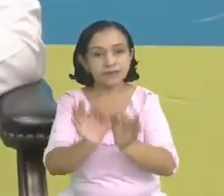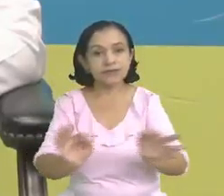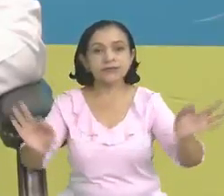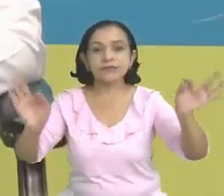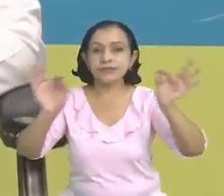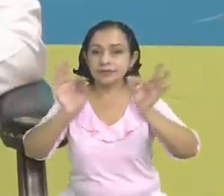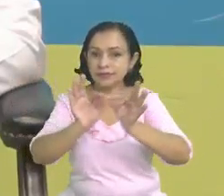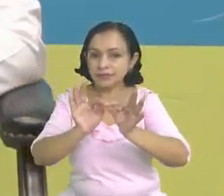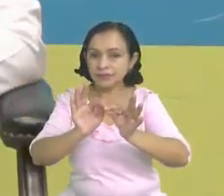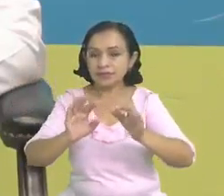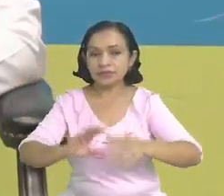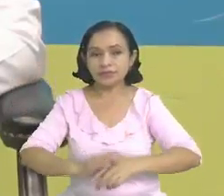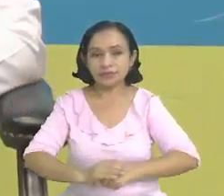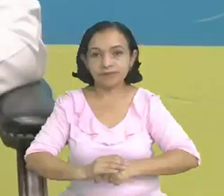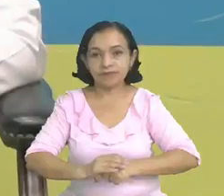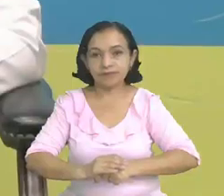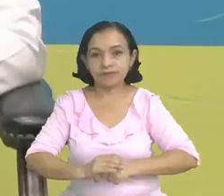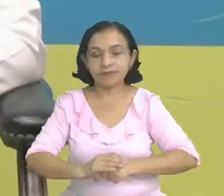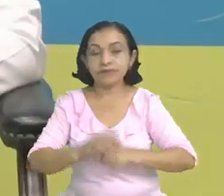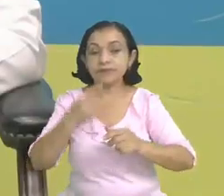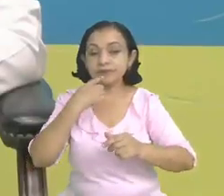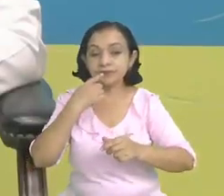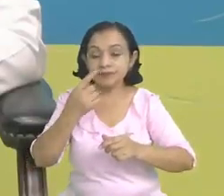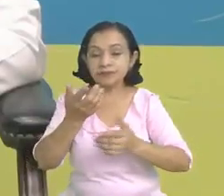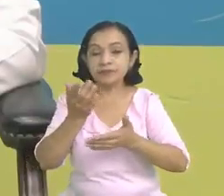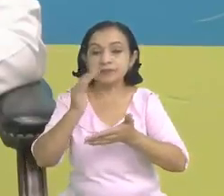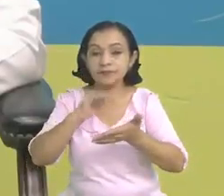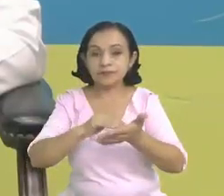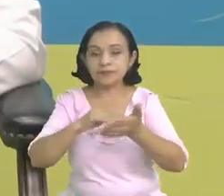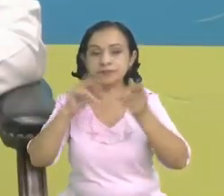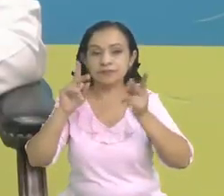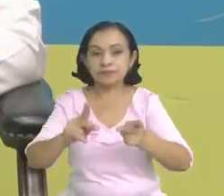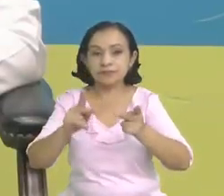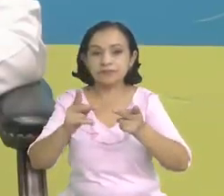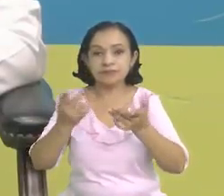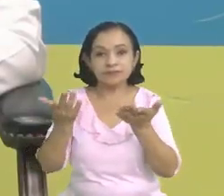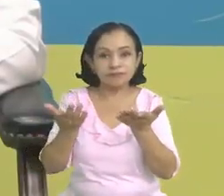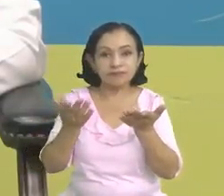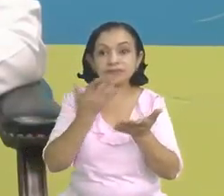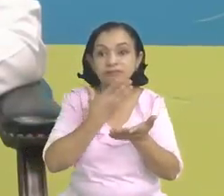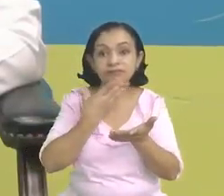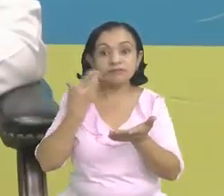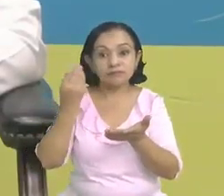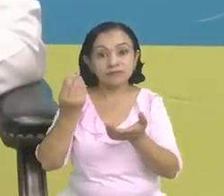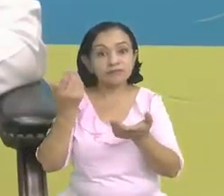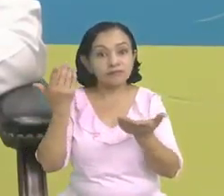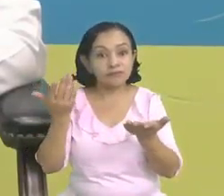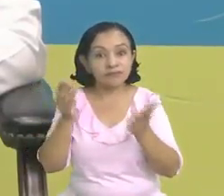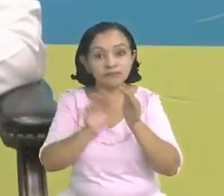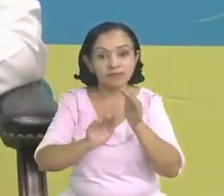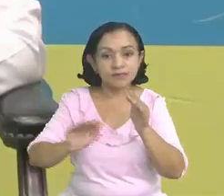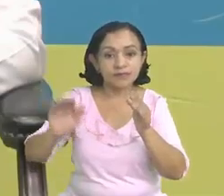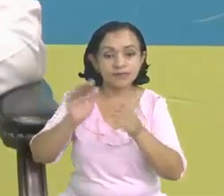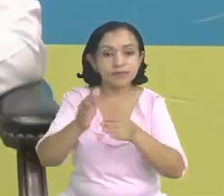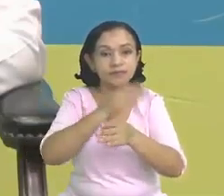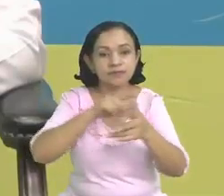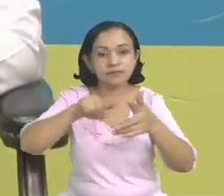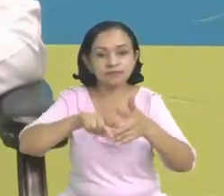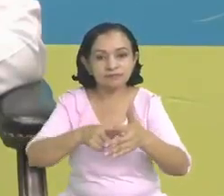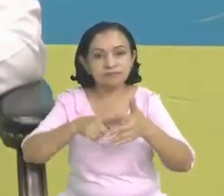primordialmente eso, pero yo creo que hay que remarcar las adicciones, por ejemplo, en los adolescentes. Recordemos que entre más temprano empieza,